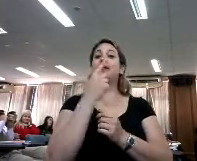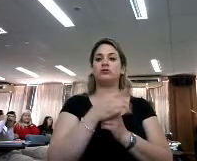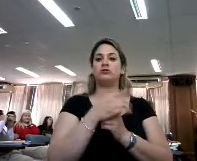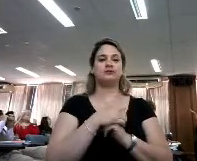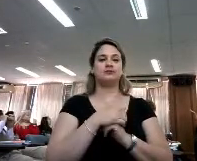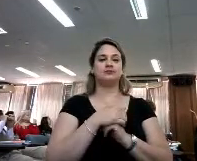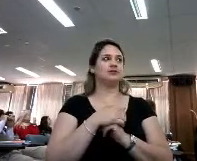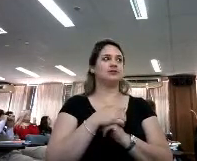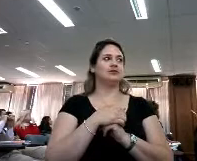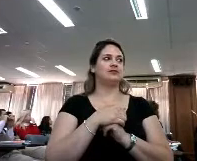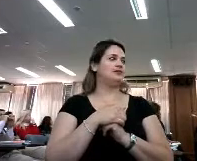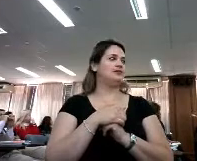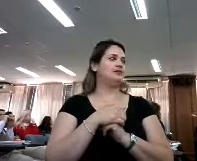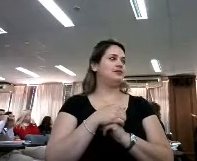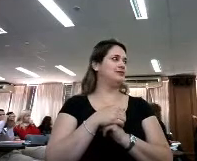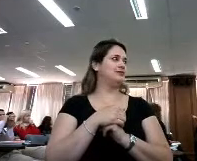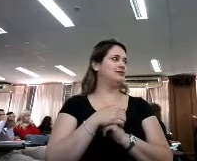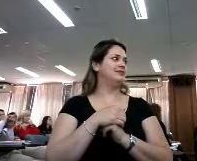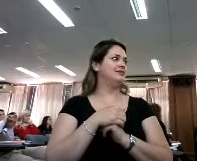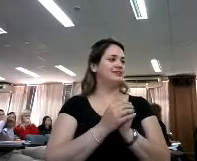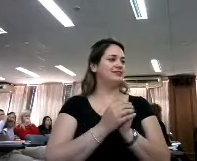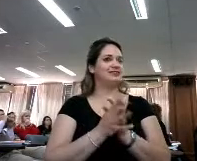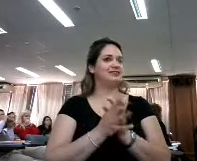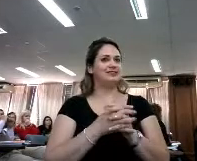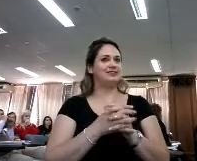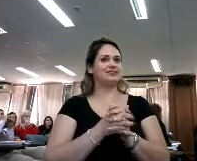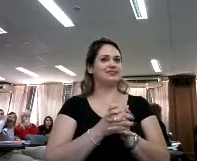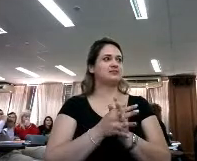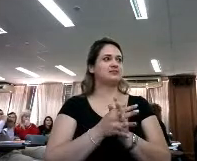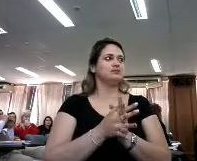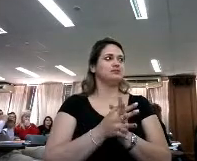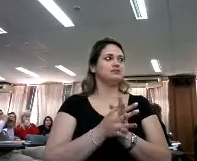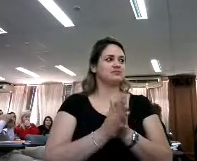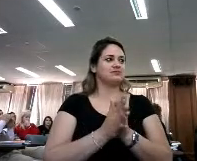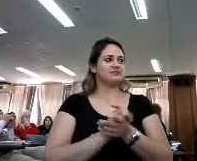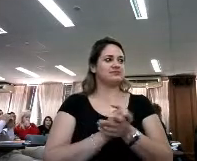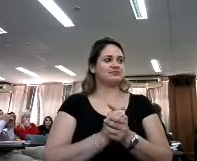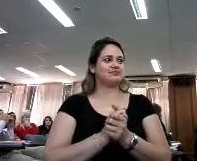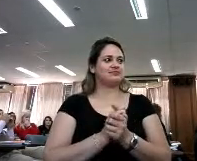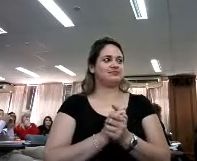Una pregunta, allá. Ahora ahí van las chicas. Bien. Bueno, muchas gracias.